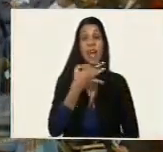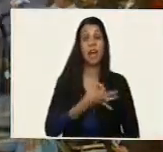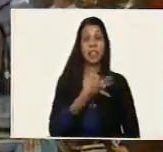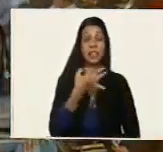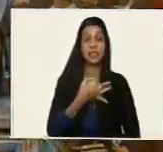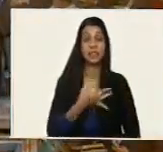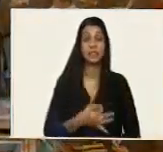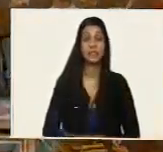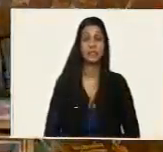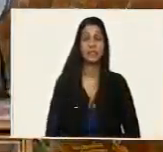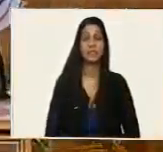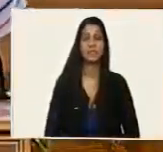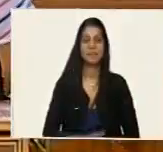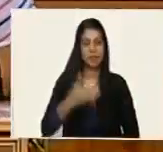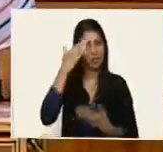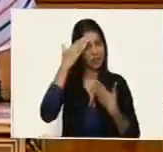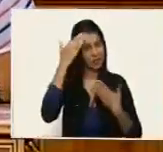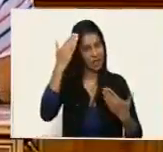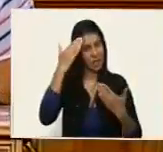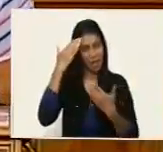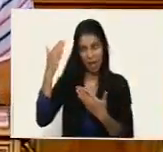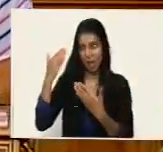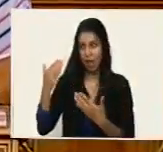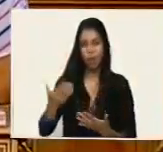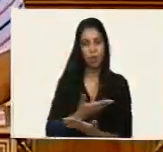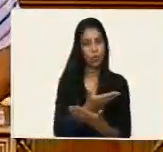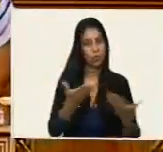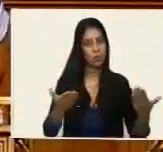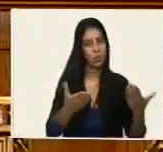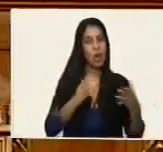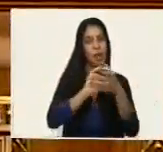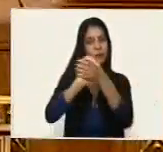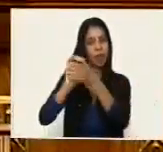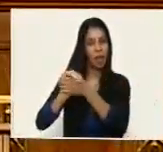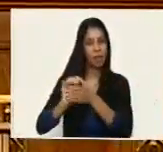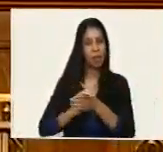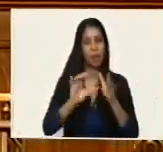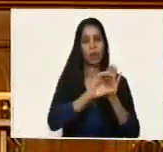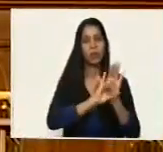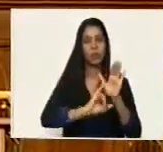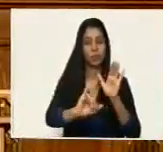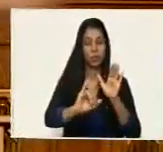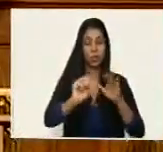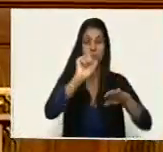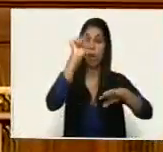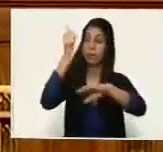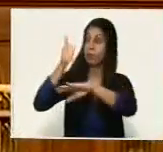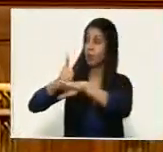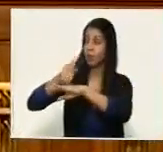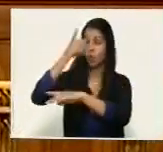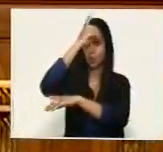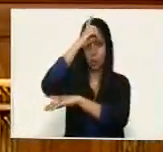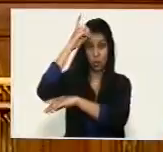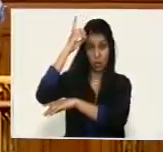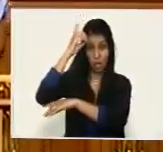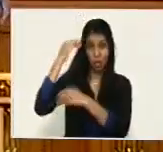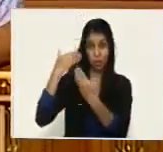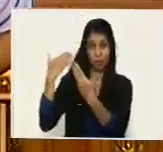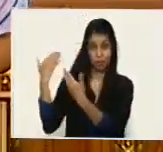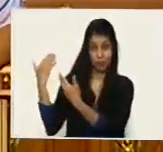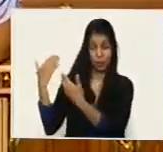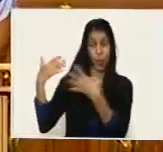Venezuela. Saludo a mis compañeros y compañeras constituyentes, a nuestra directiva, a nuestro presidente, en este